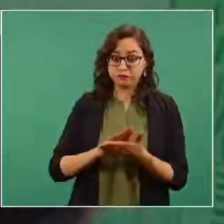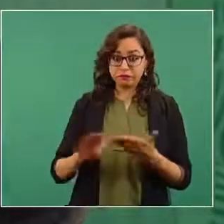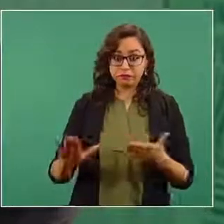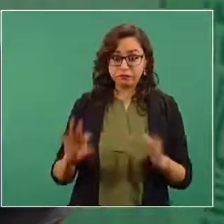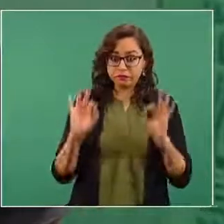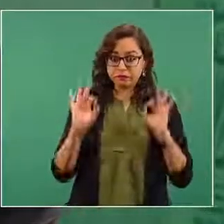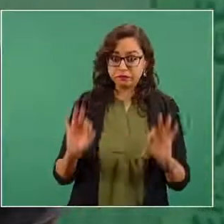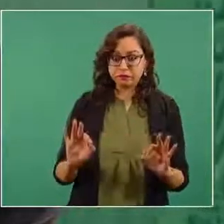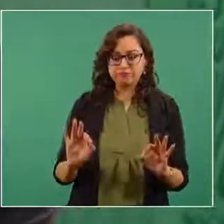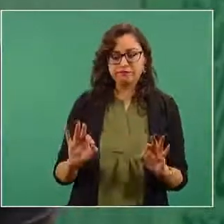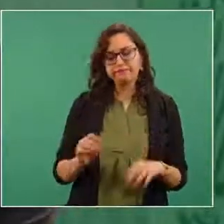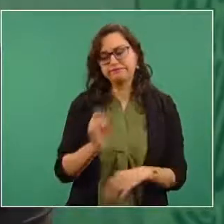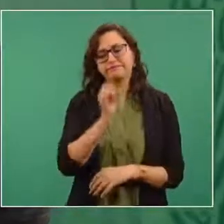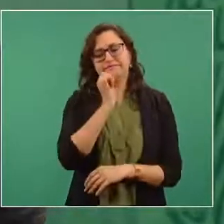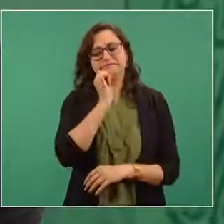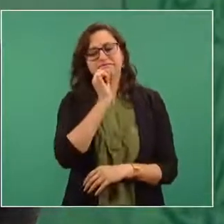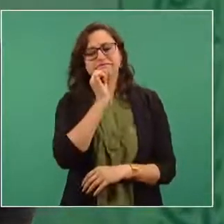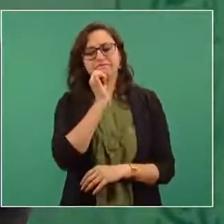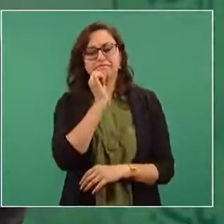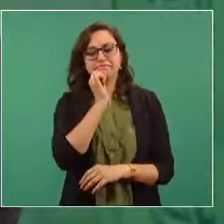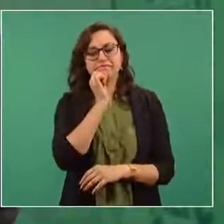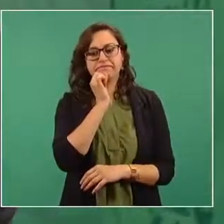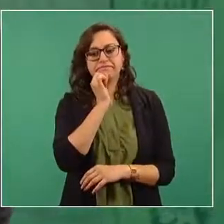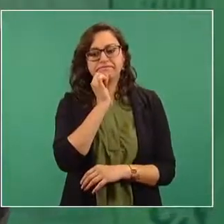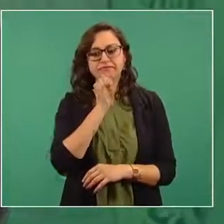como lo deseamos.